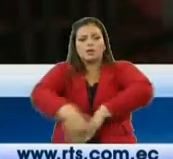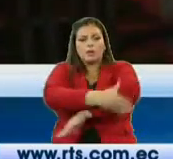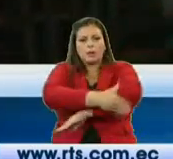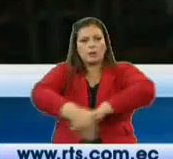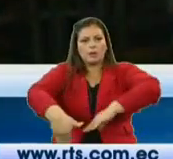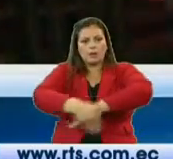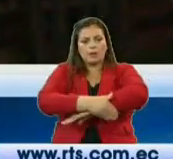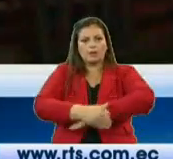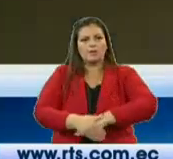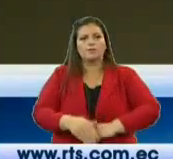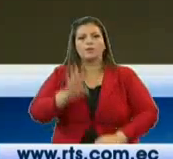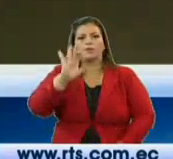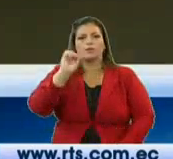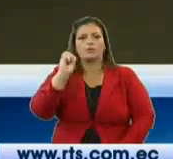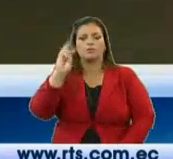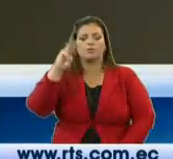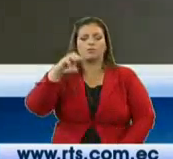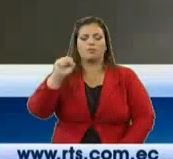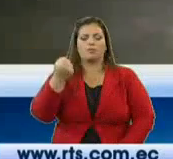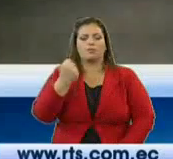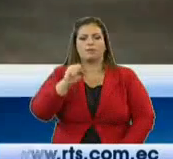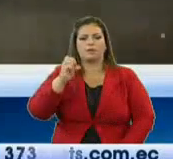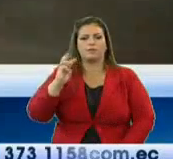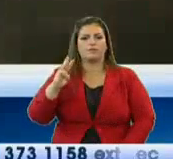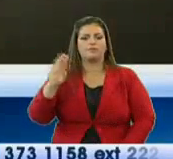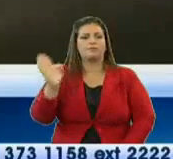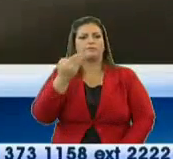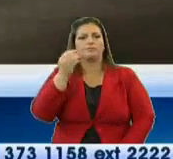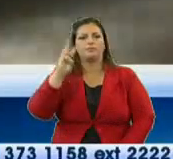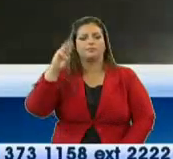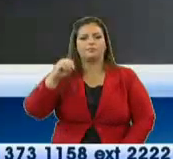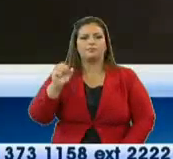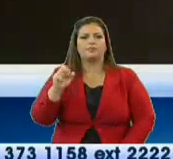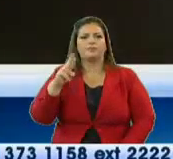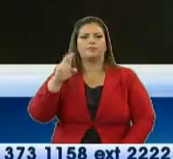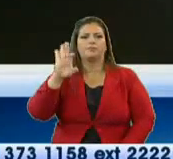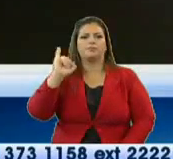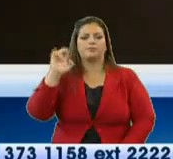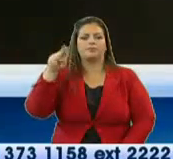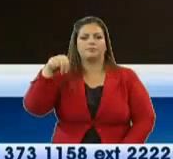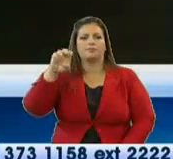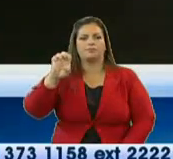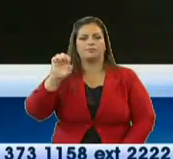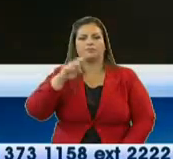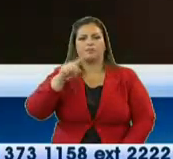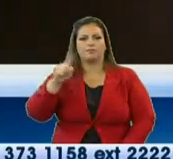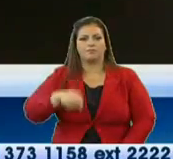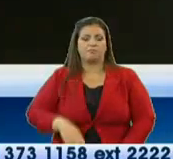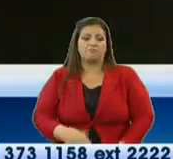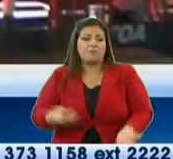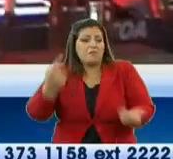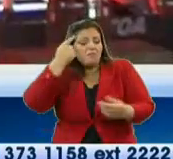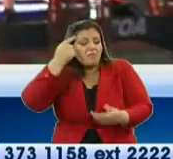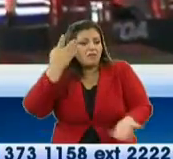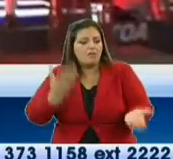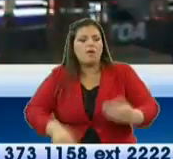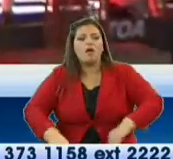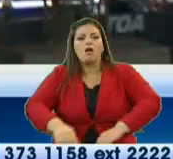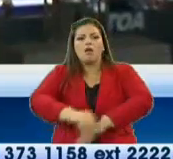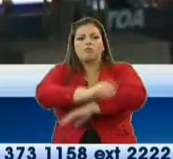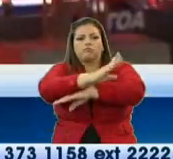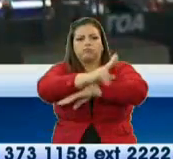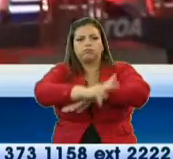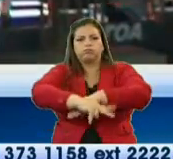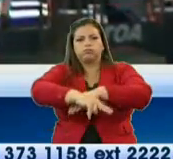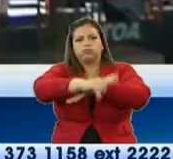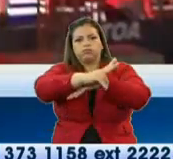el centro de Guayaquil. Con el pasar de las horas, se cree que la marea arrastró al supuesto hombre hasta la calle